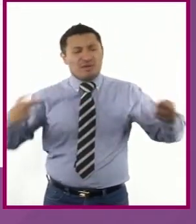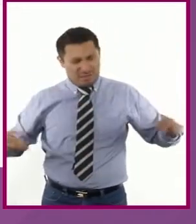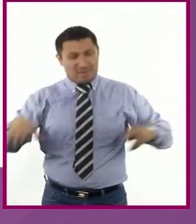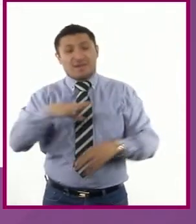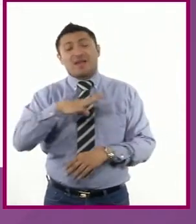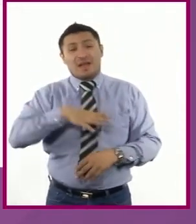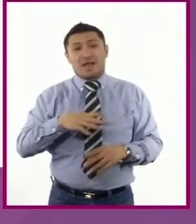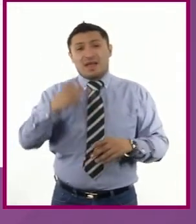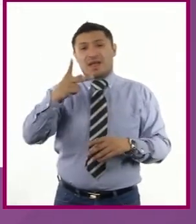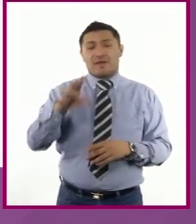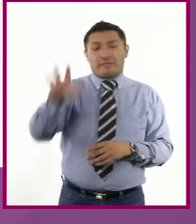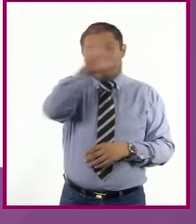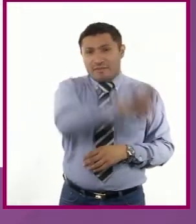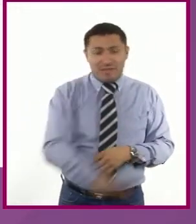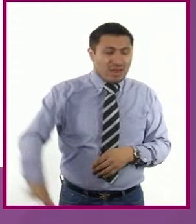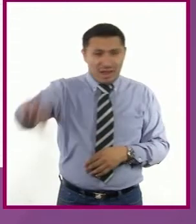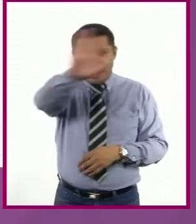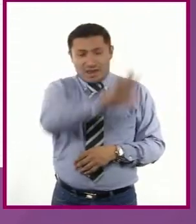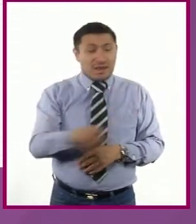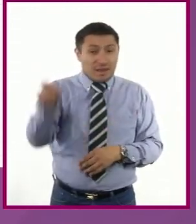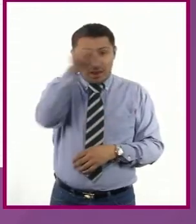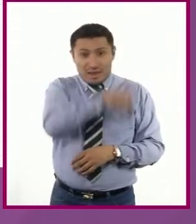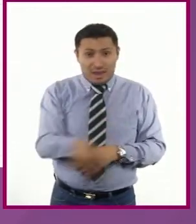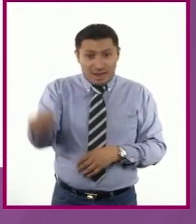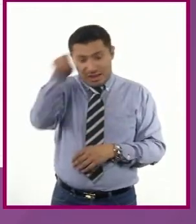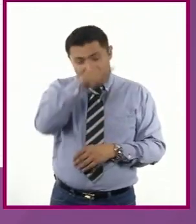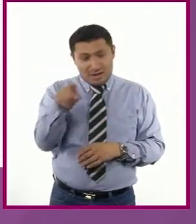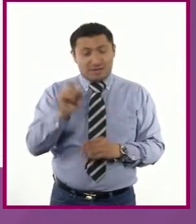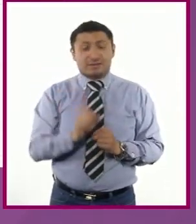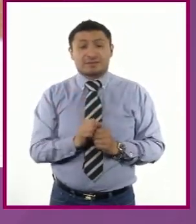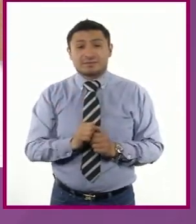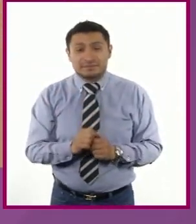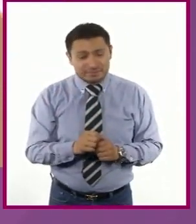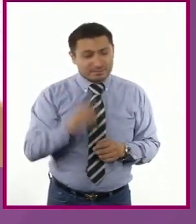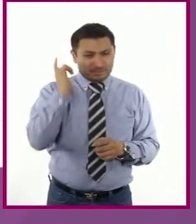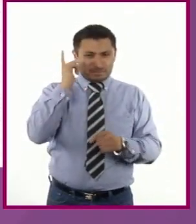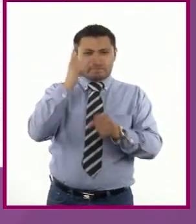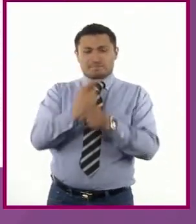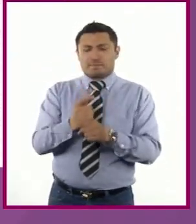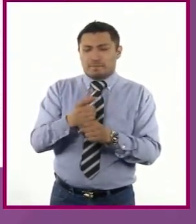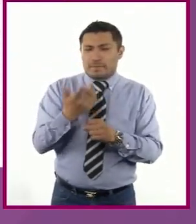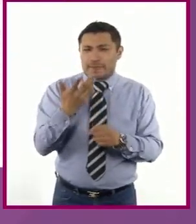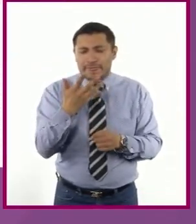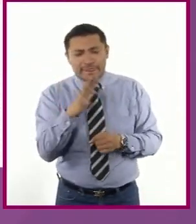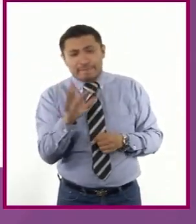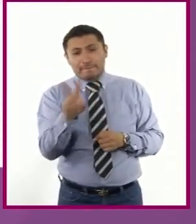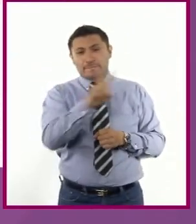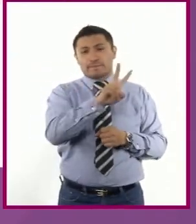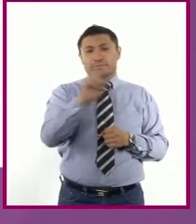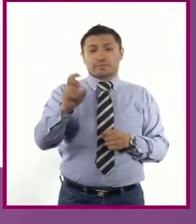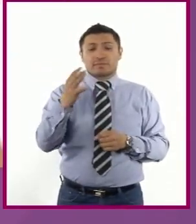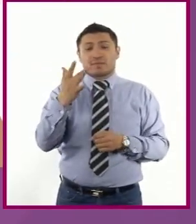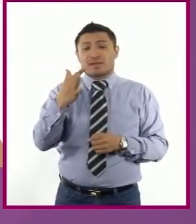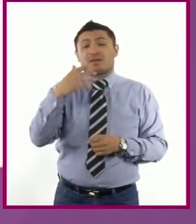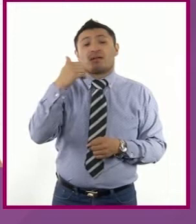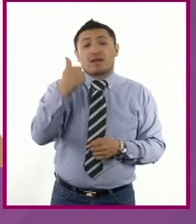existe entre el perímetro del círculo y su diámetro, encontraron que la fracción